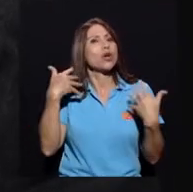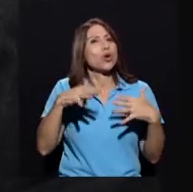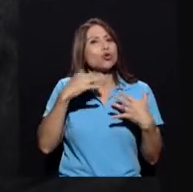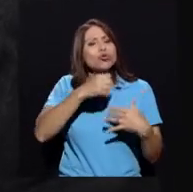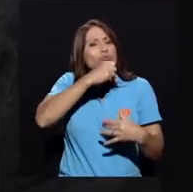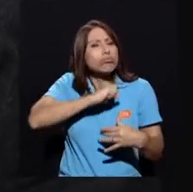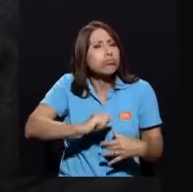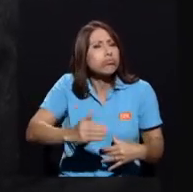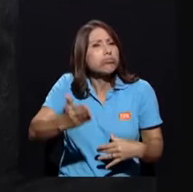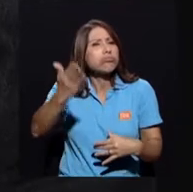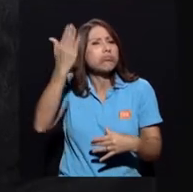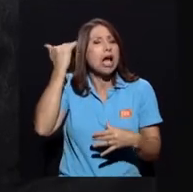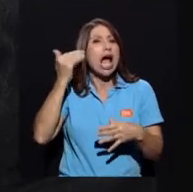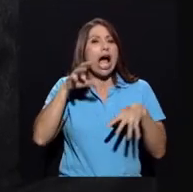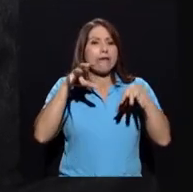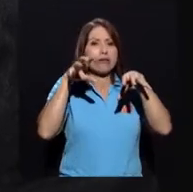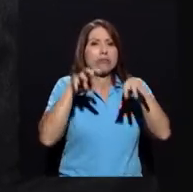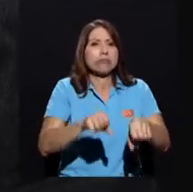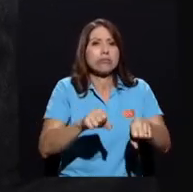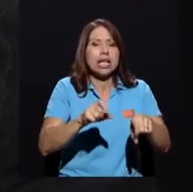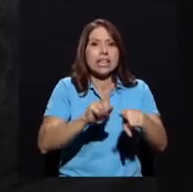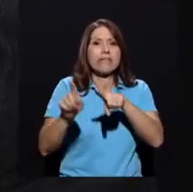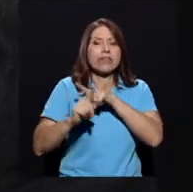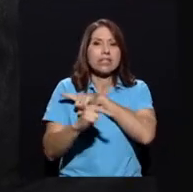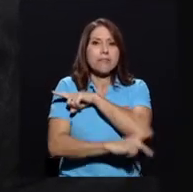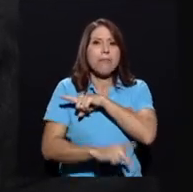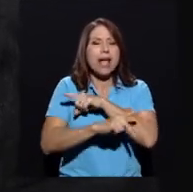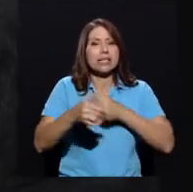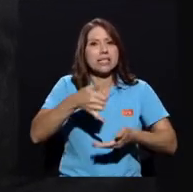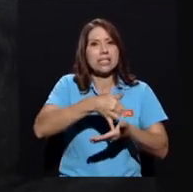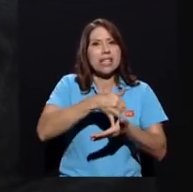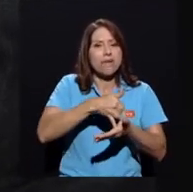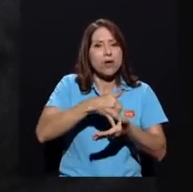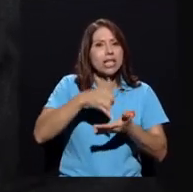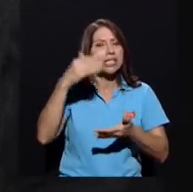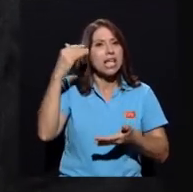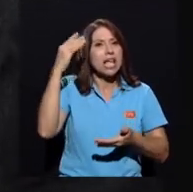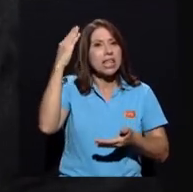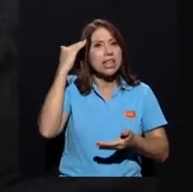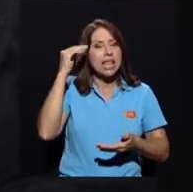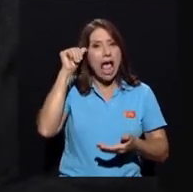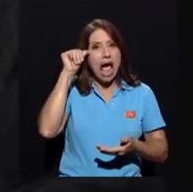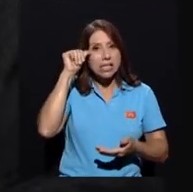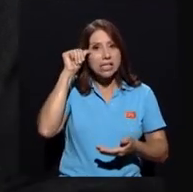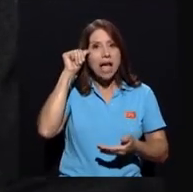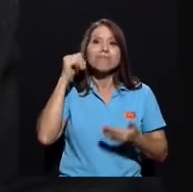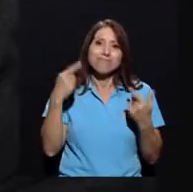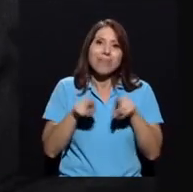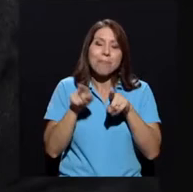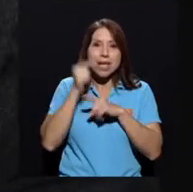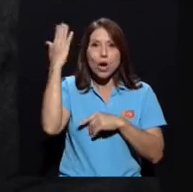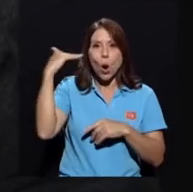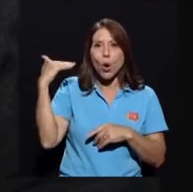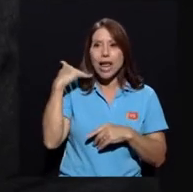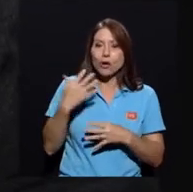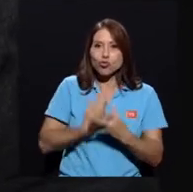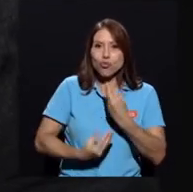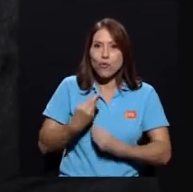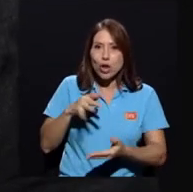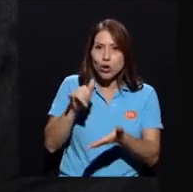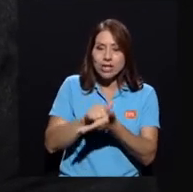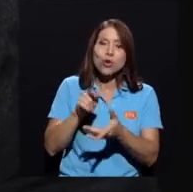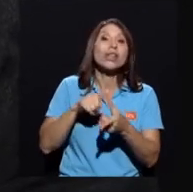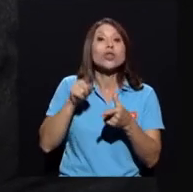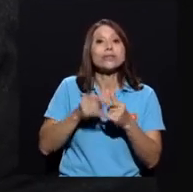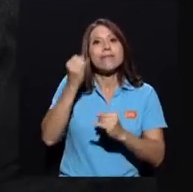las naciones débiles de Asia, pues los coreanos lo sufrieron. Y entonces se dio una situación muy especial, que al final